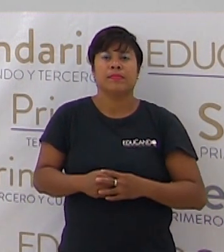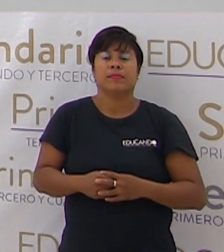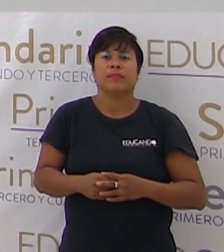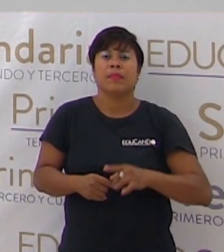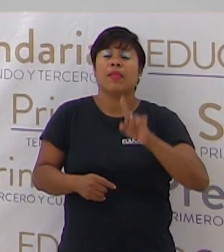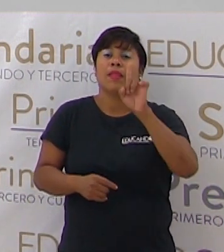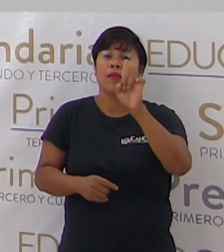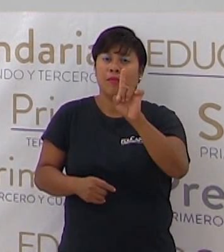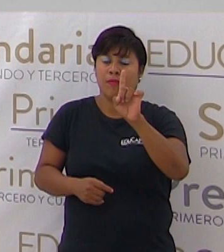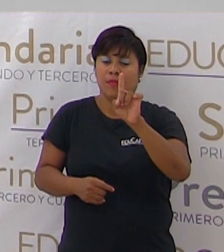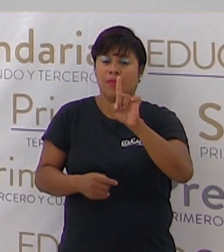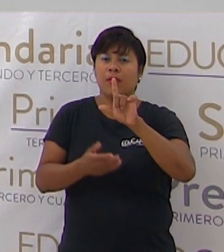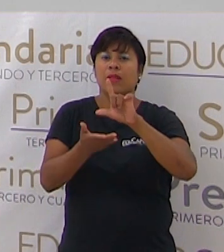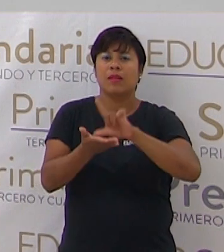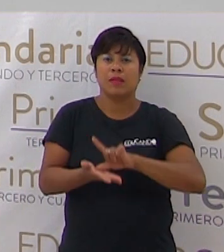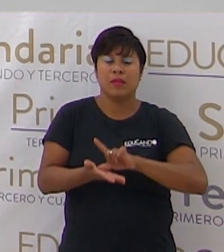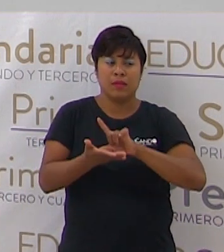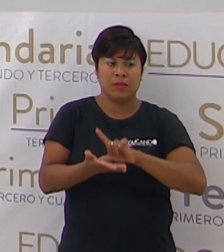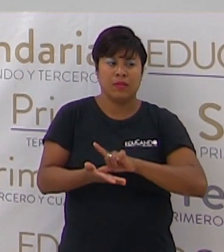de